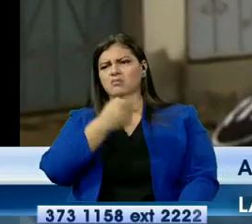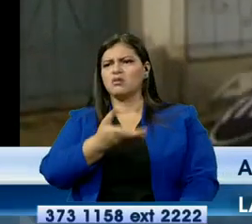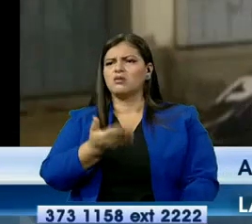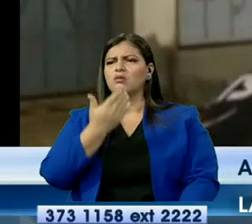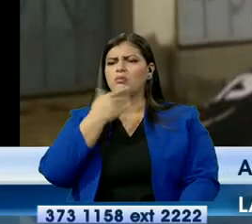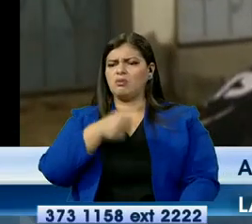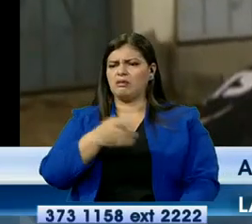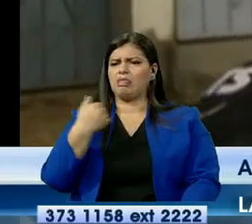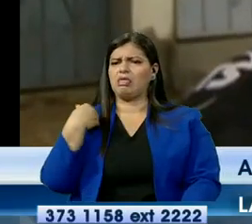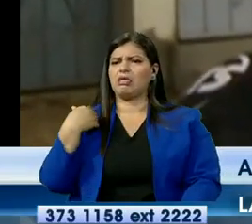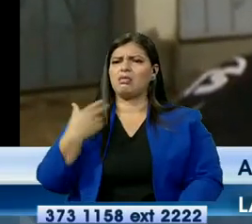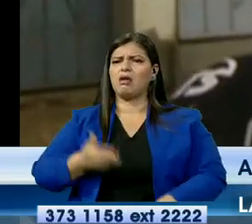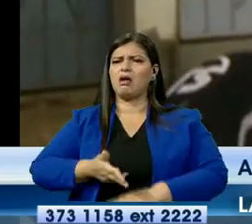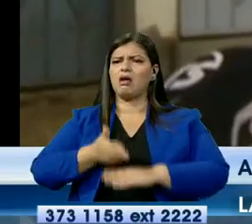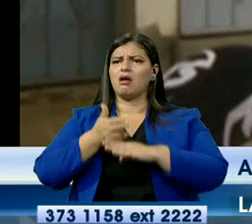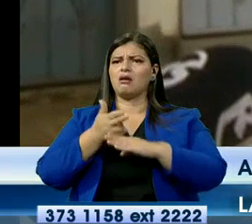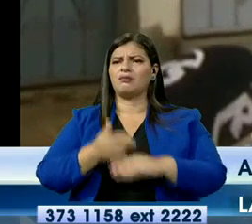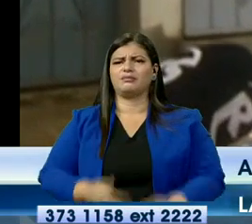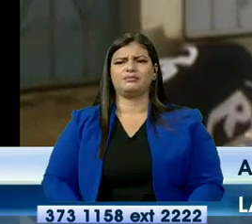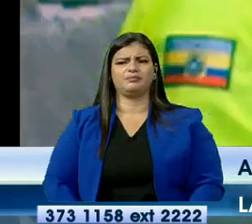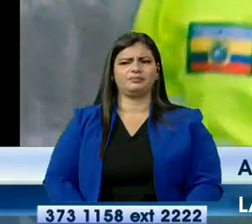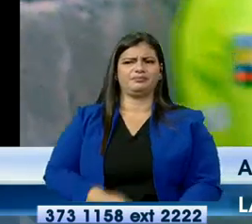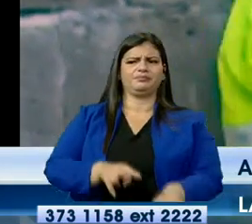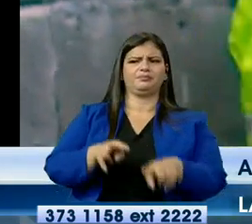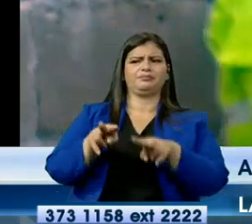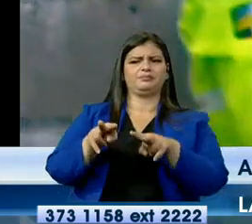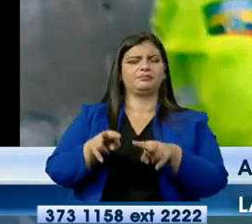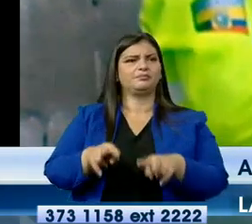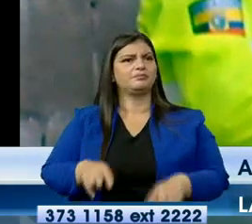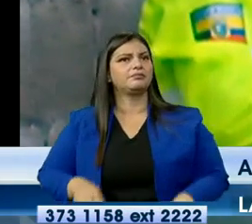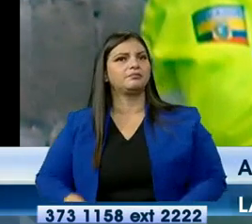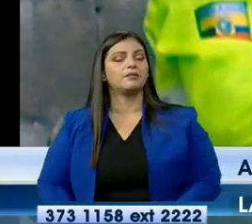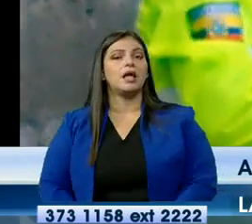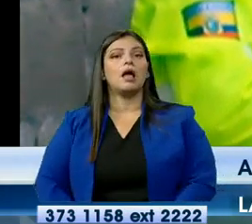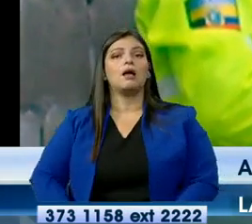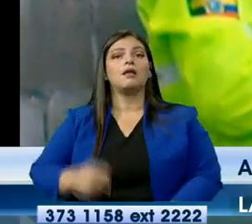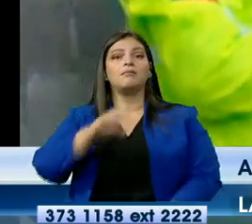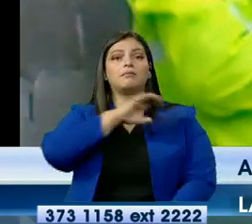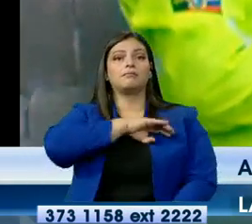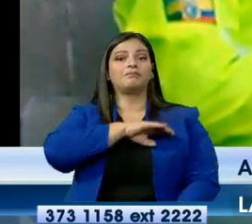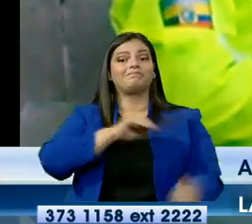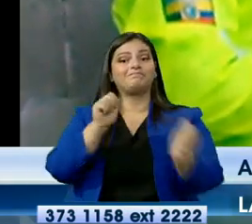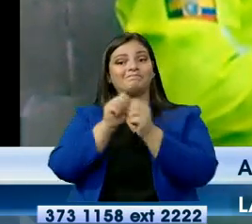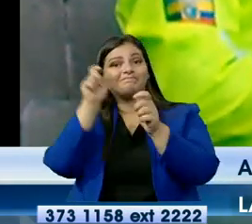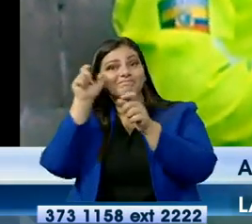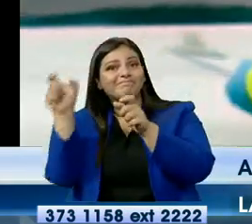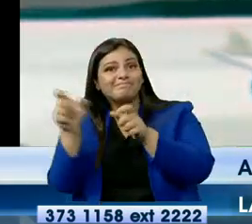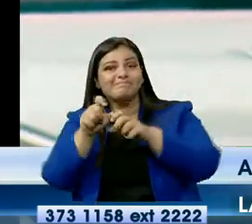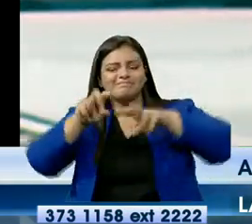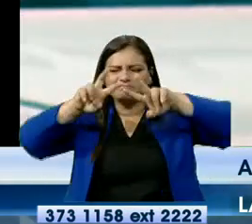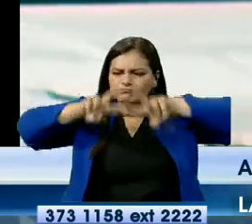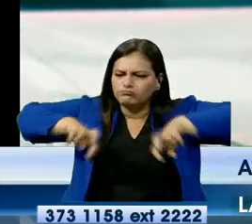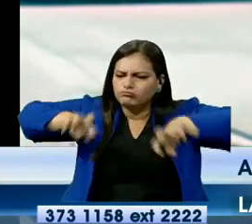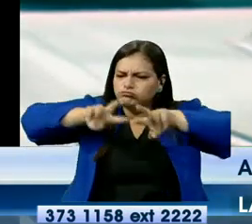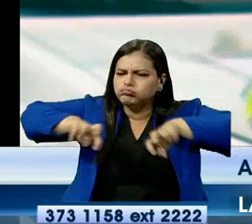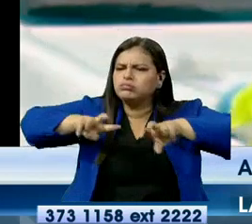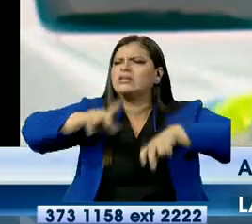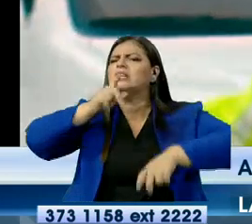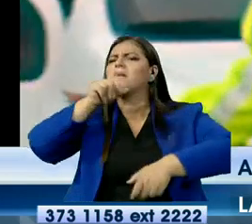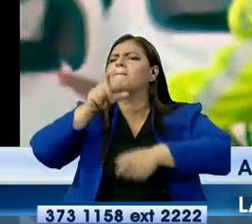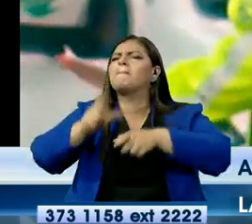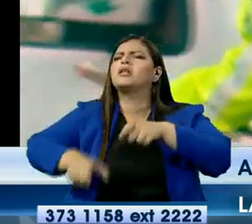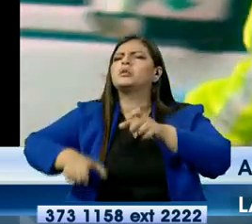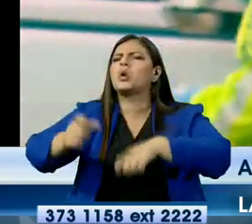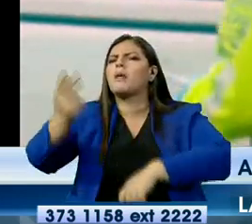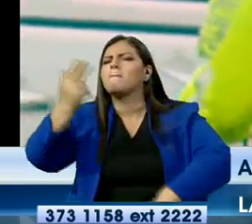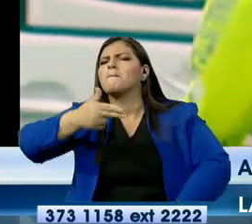Porque si lo han matado en el carro, son hasta conocidos de él. La fiscalía y la policía están tras la pista de los asesinos, que presuntamente formarían parte de